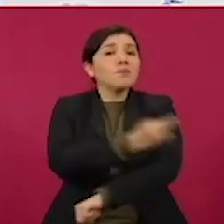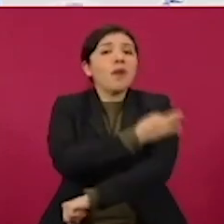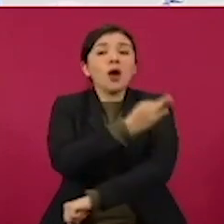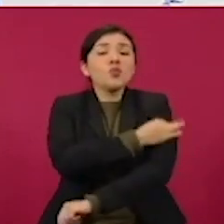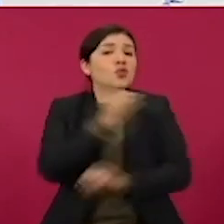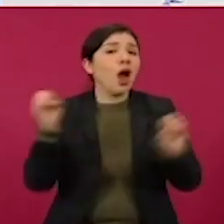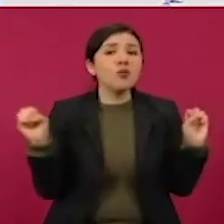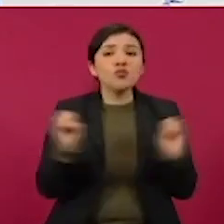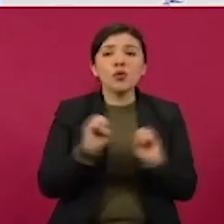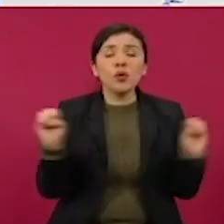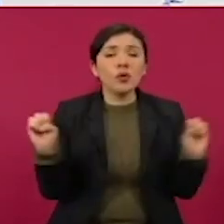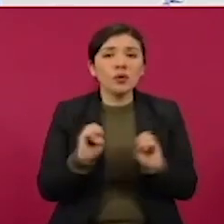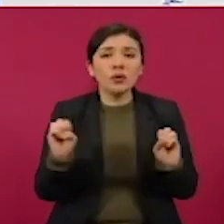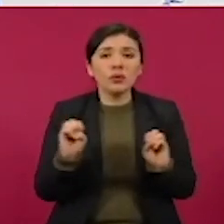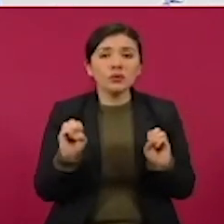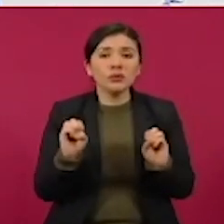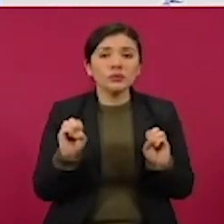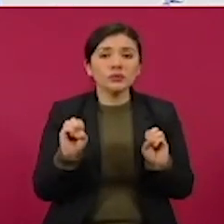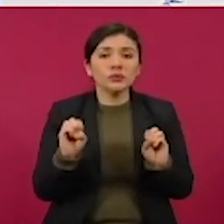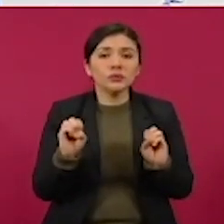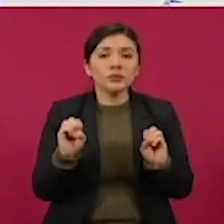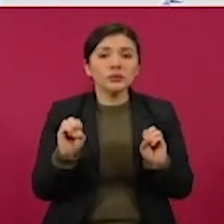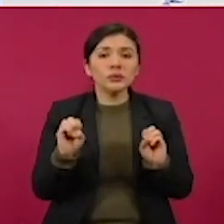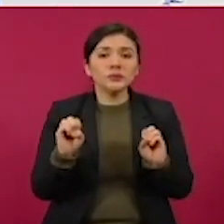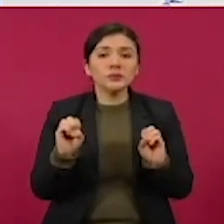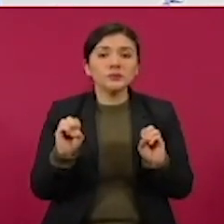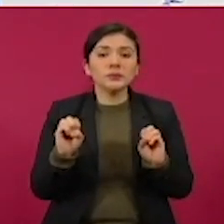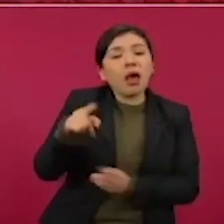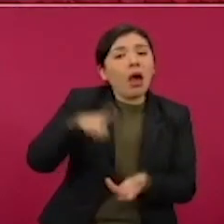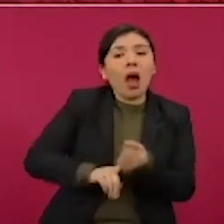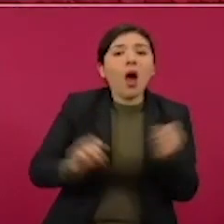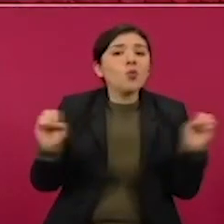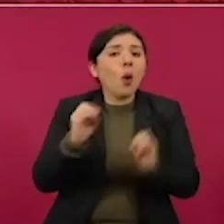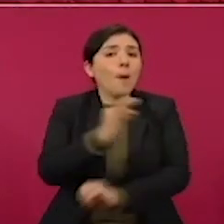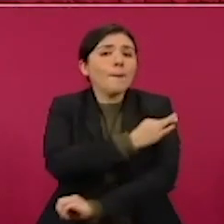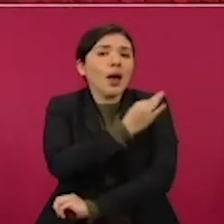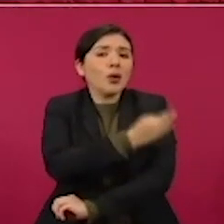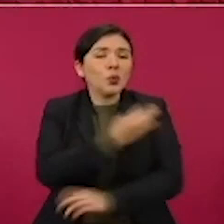ya